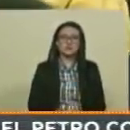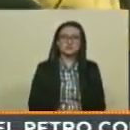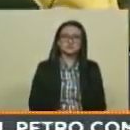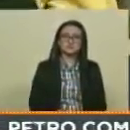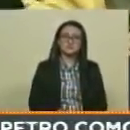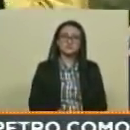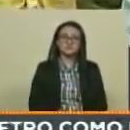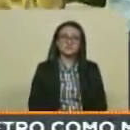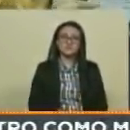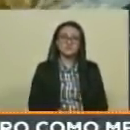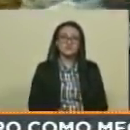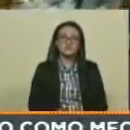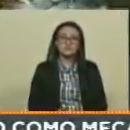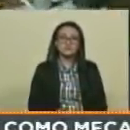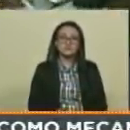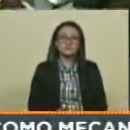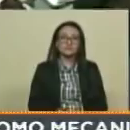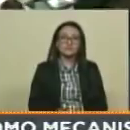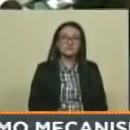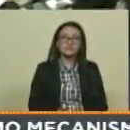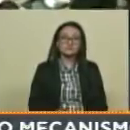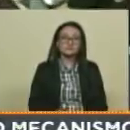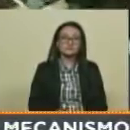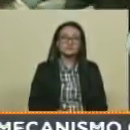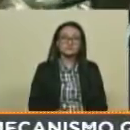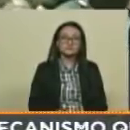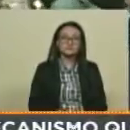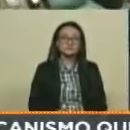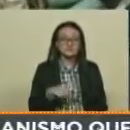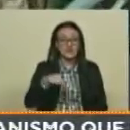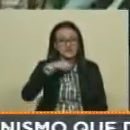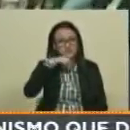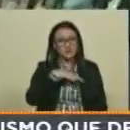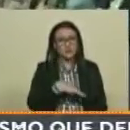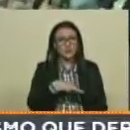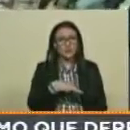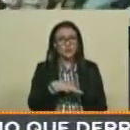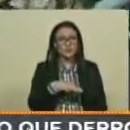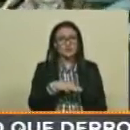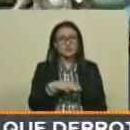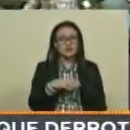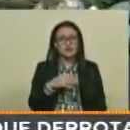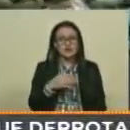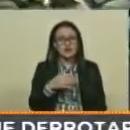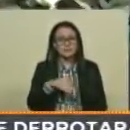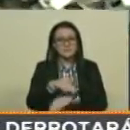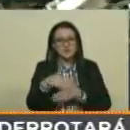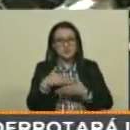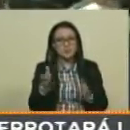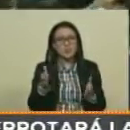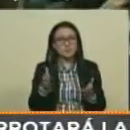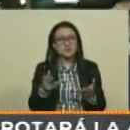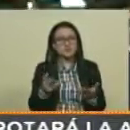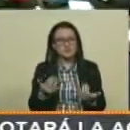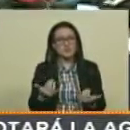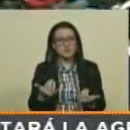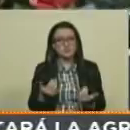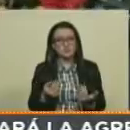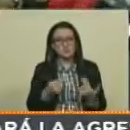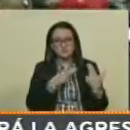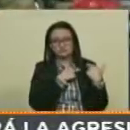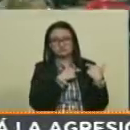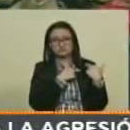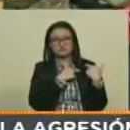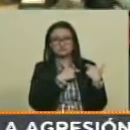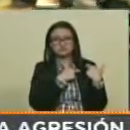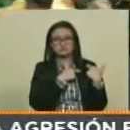Y yo creo que esta gesta que estamos llevando a cabo marca un precedente en los ministerios públicos a escala regional, a escala global.